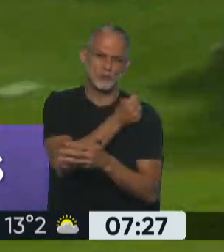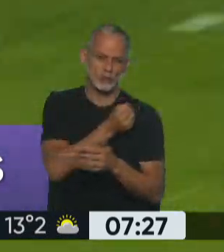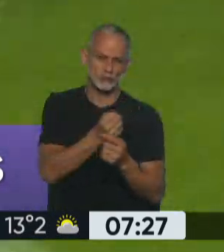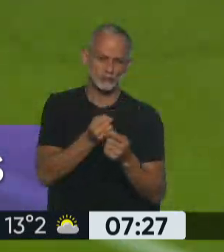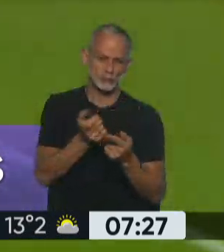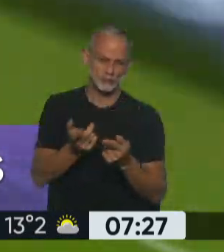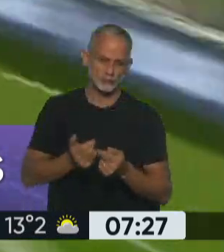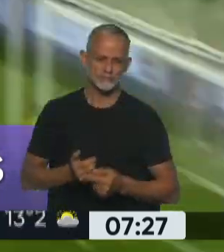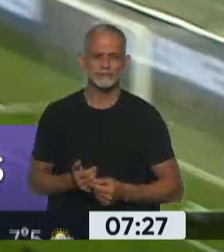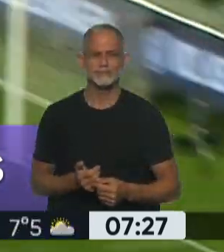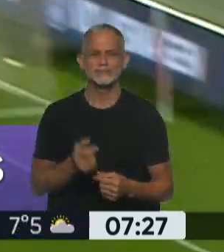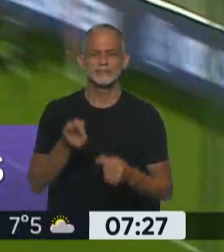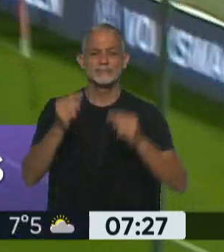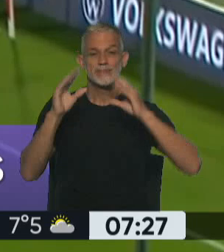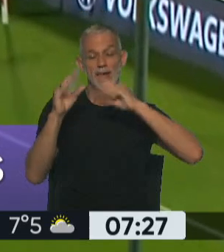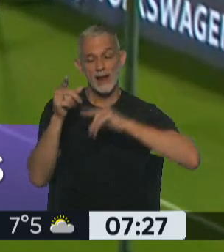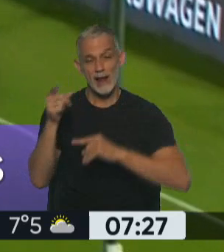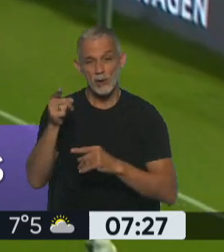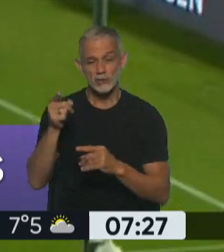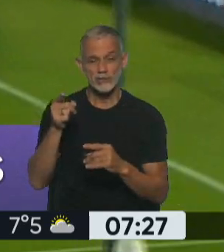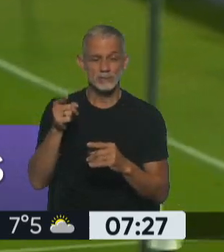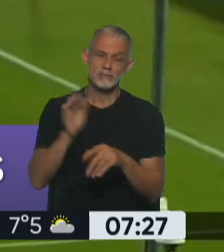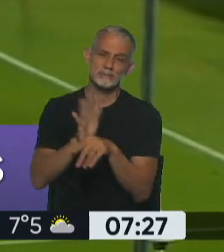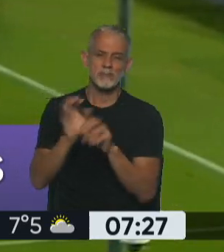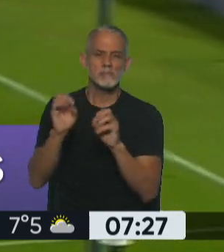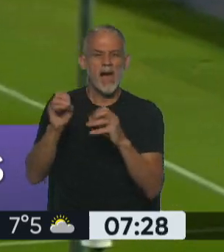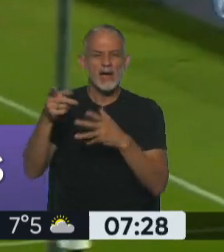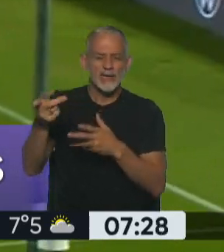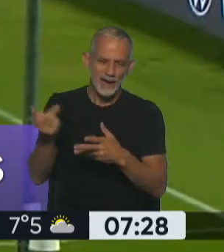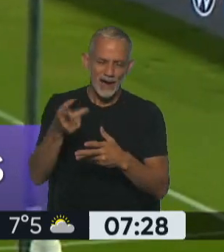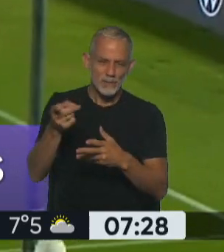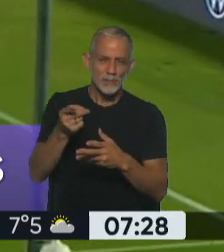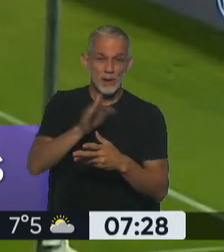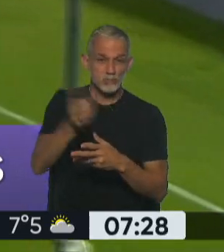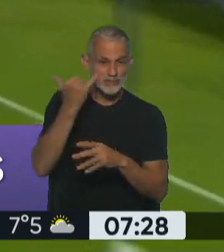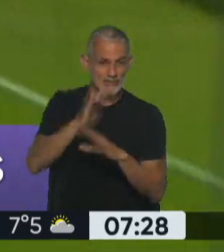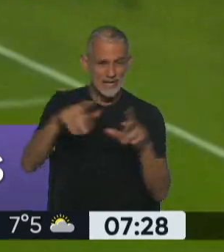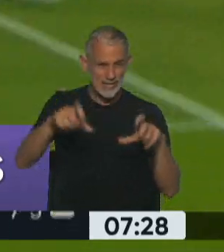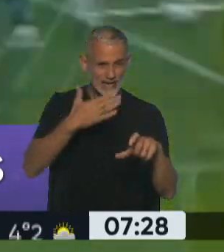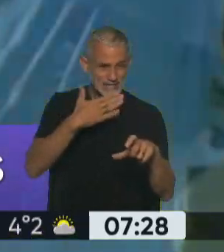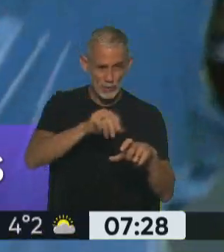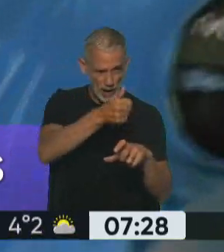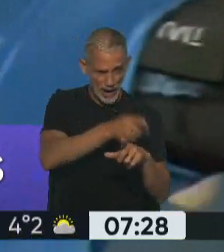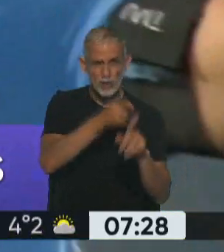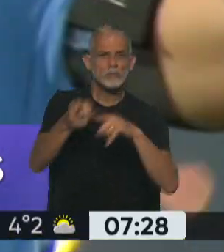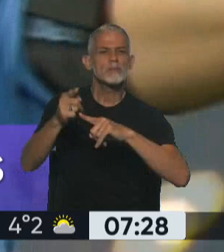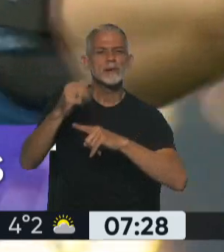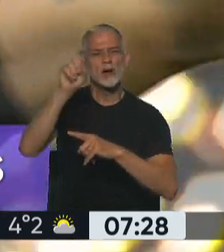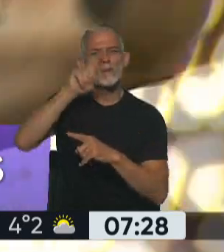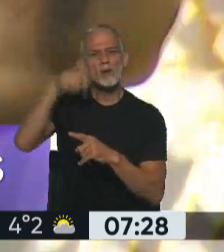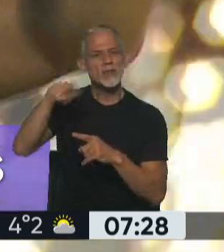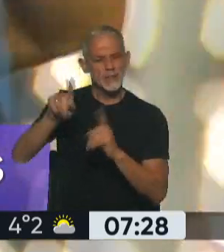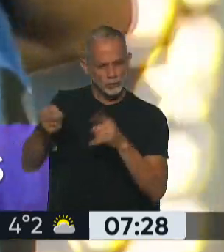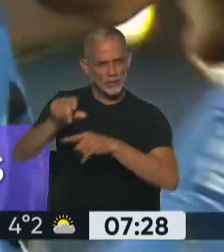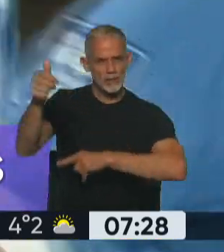que significó la noche mágica, ¿no? Una vez más, después de haber ganado, como dijimos, en la Bombonera, que es una especie de carambola,